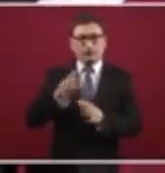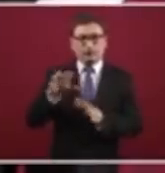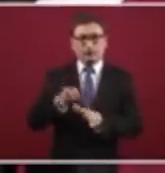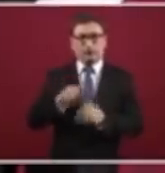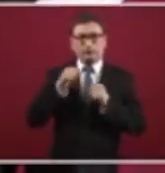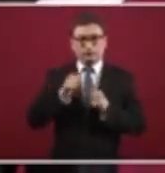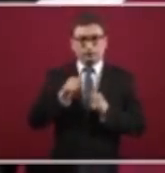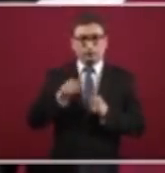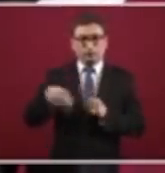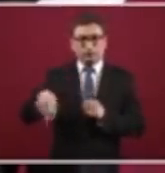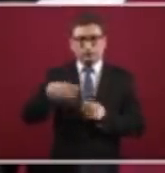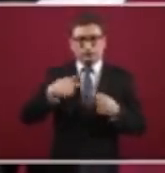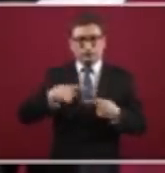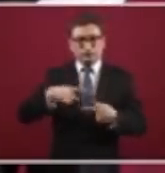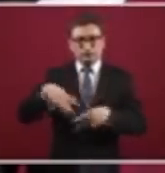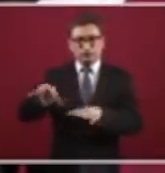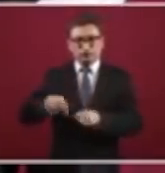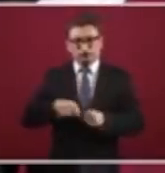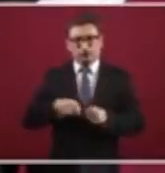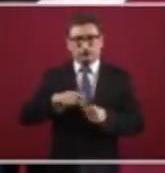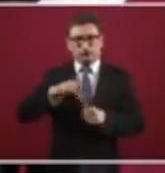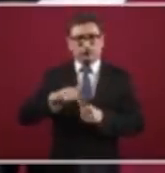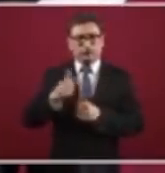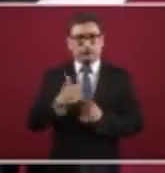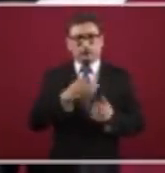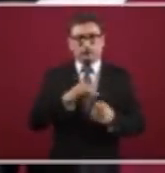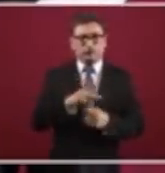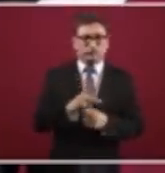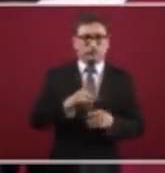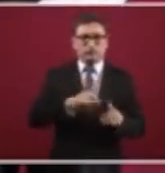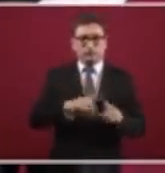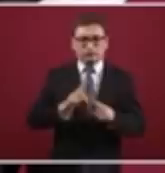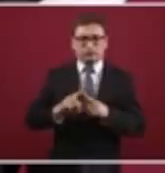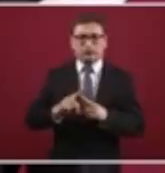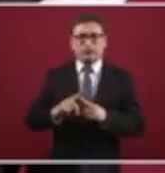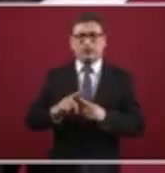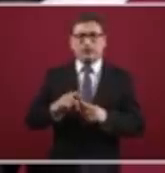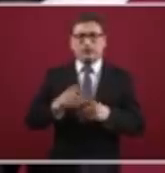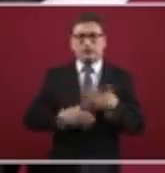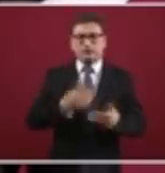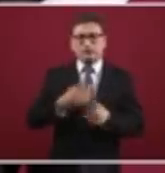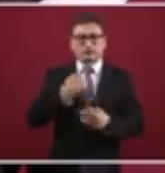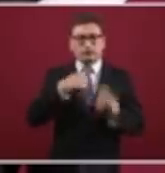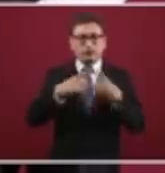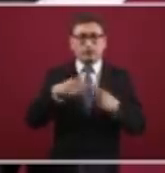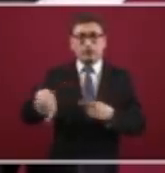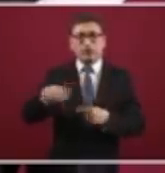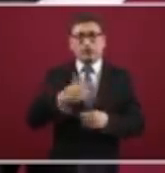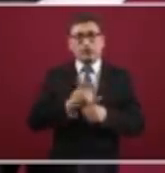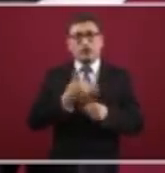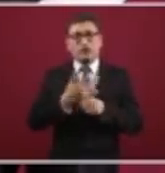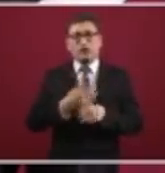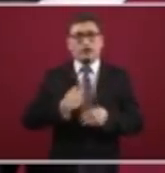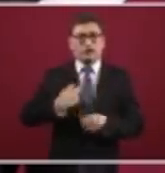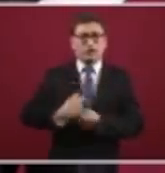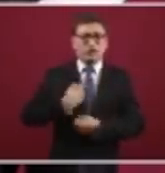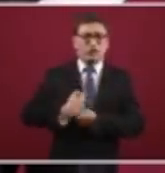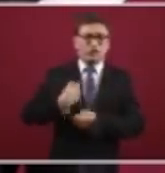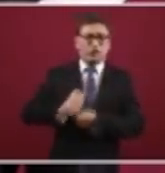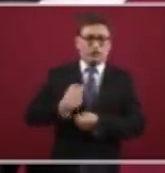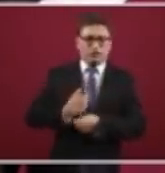detención las puestas a disposición y en su momento las alegaciones de tortura y malos tratos